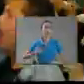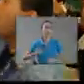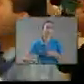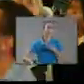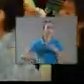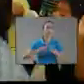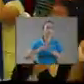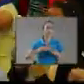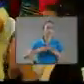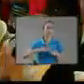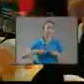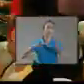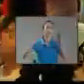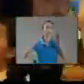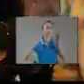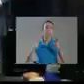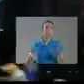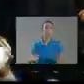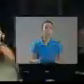Fuego